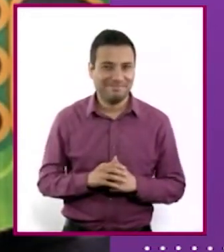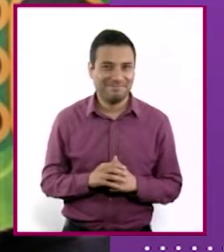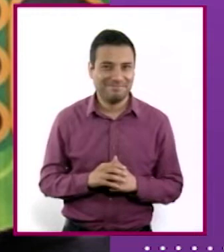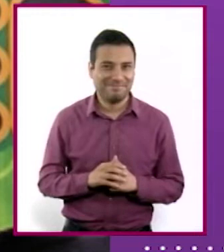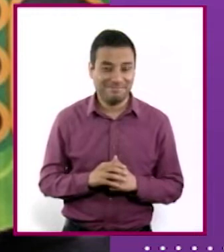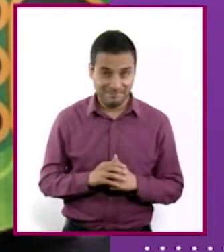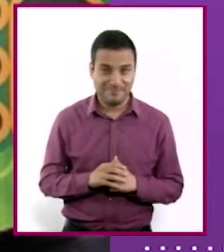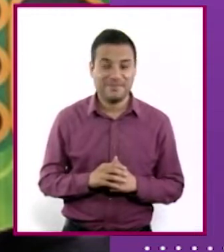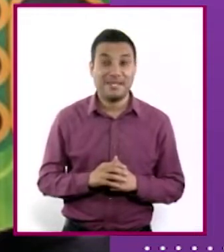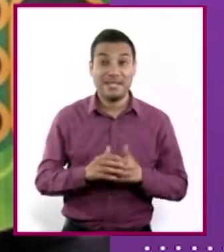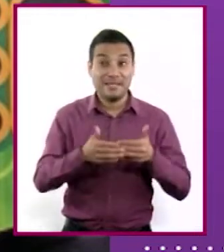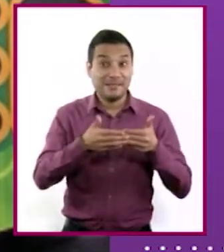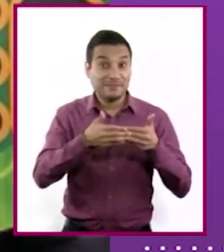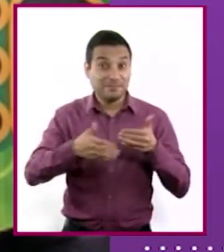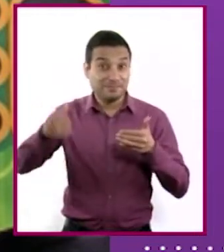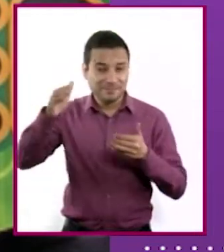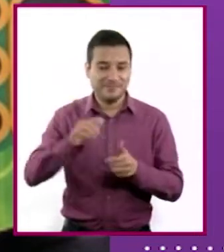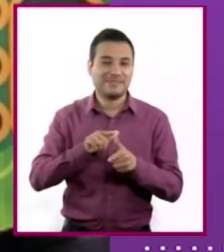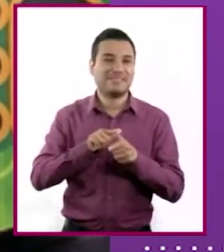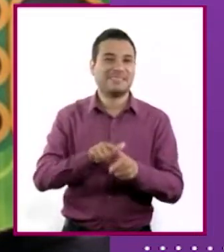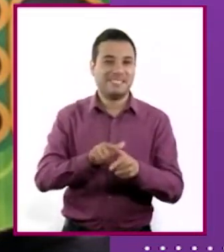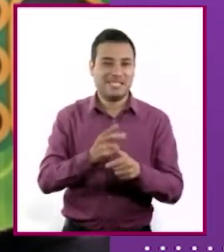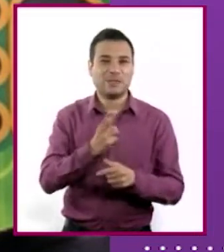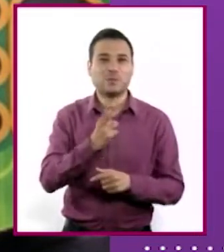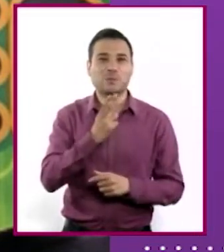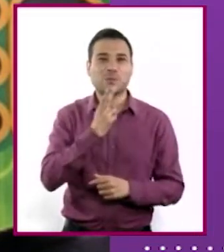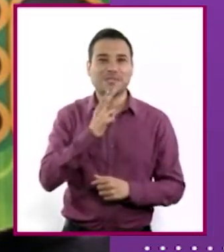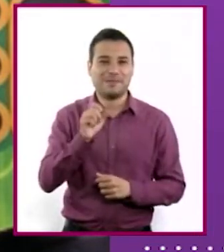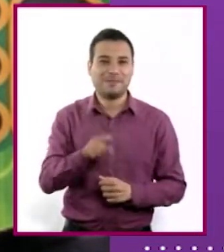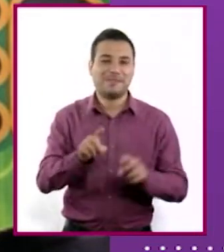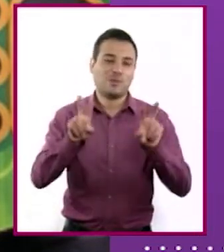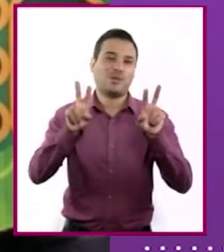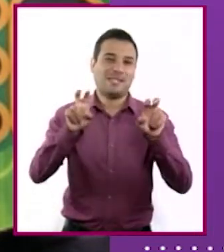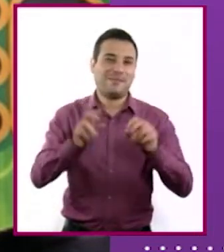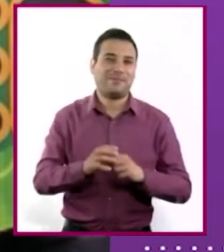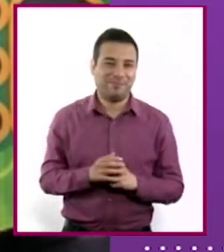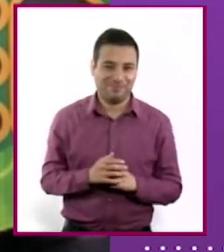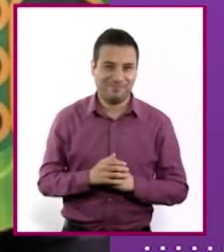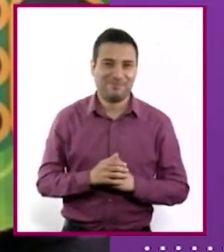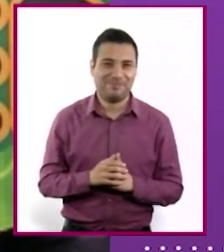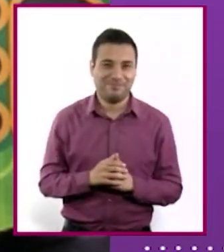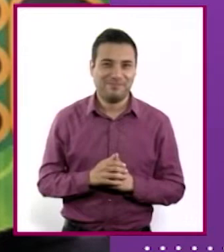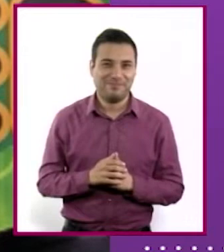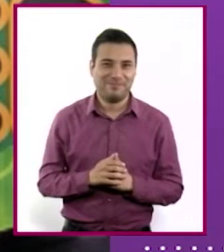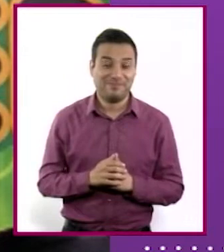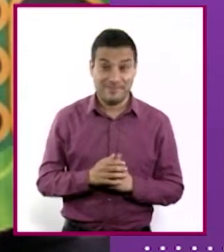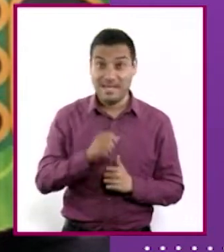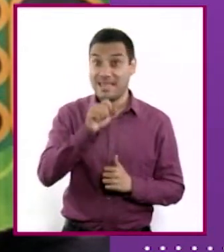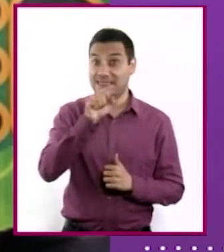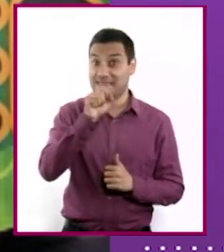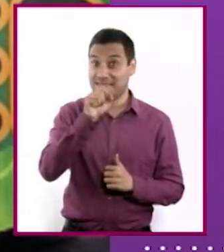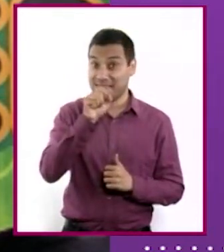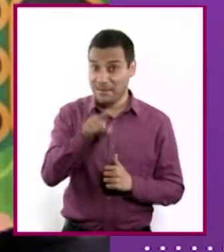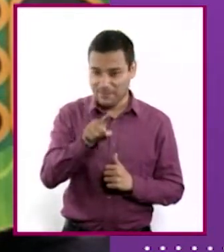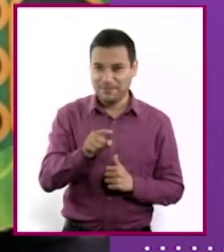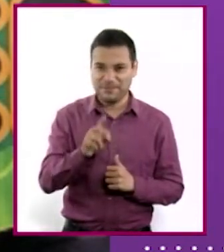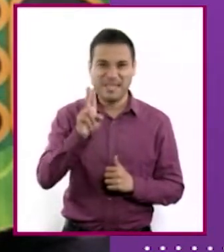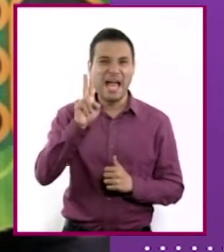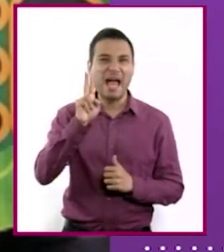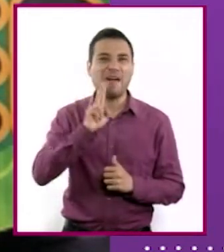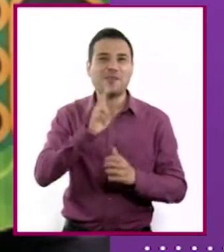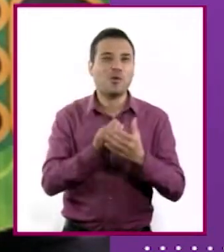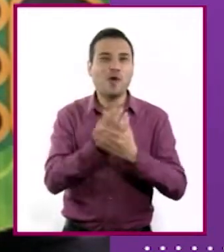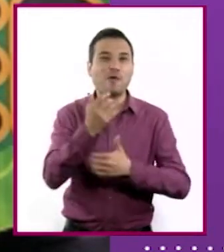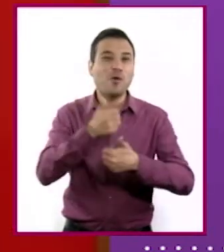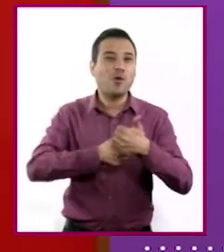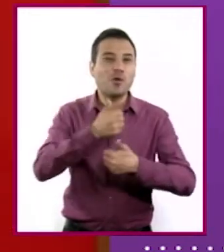A partir de hoy lo seguiremos usando para referirnos a lo que ya sucedió. También seguiremos de cerca nuestro nuevo